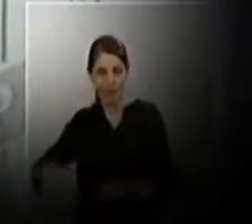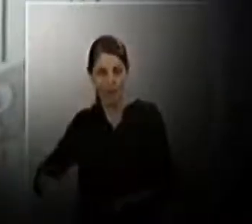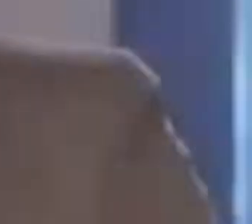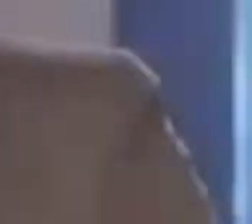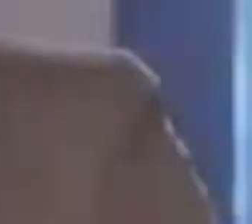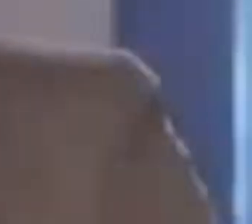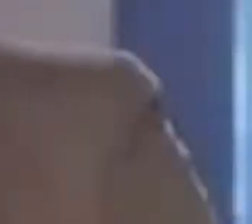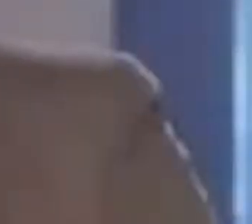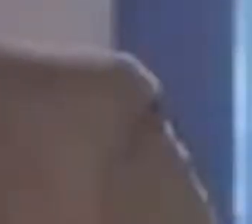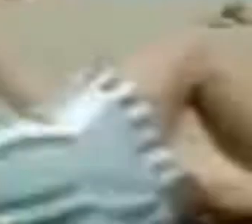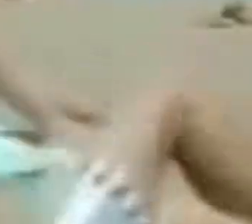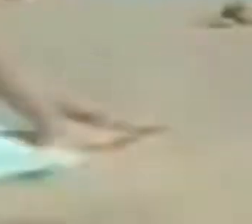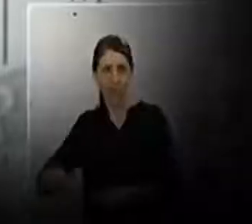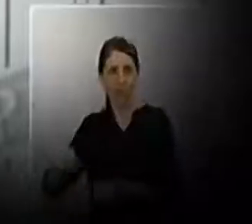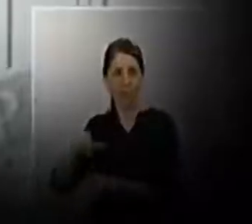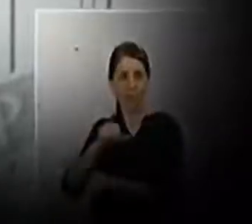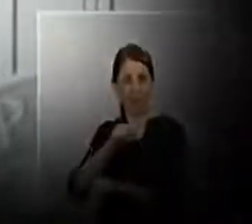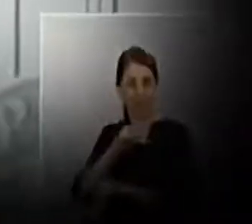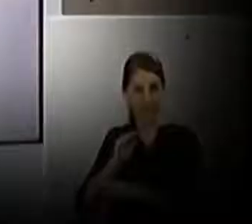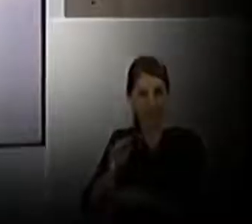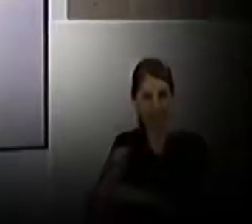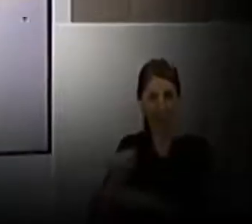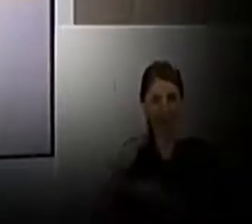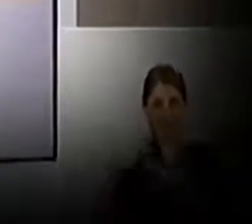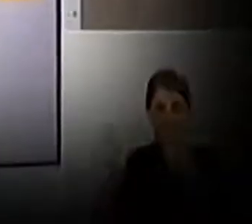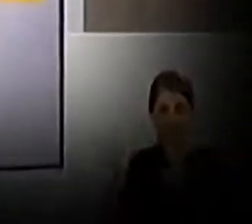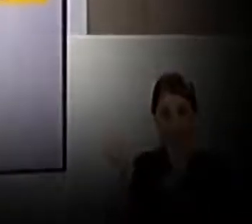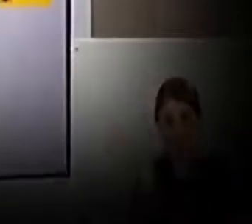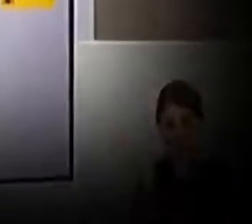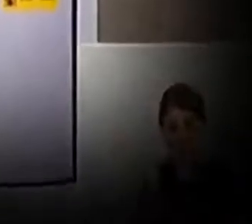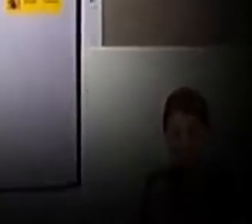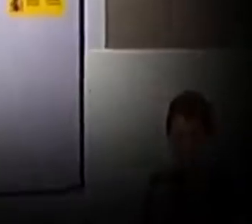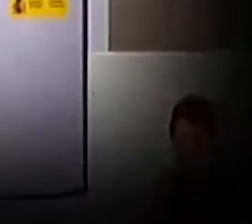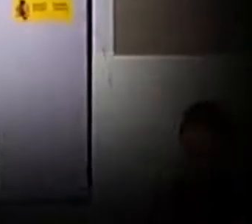me puede ayudar. Pero vamos, no son parados.